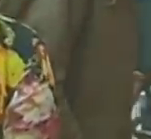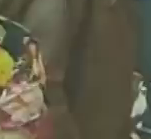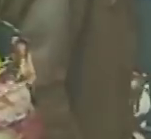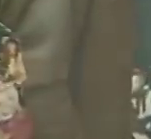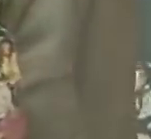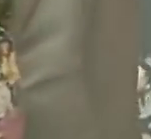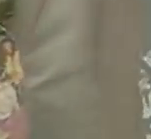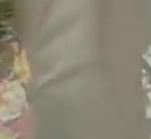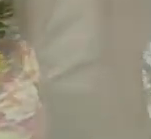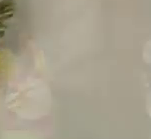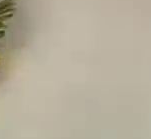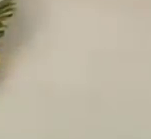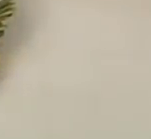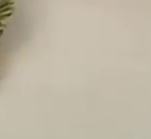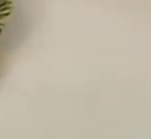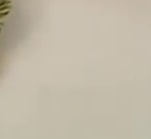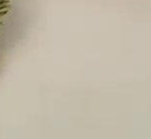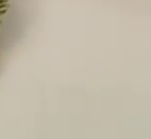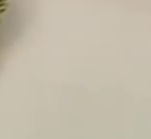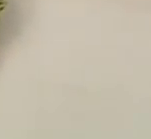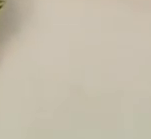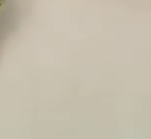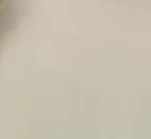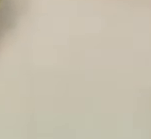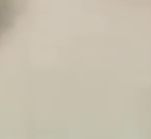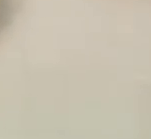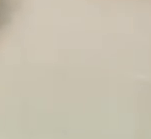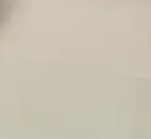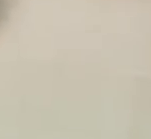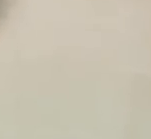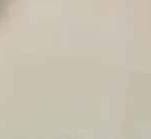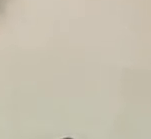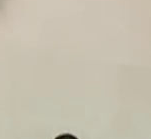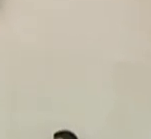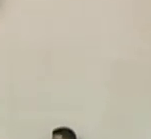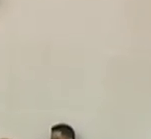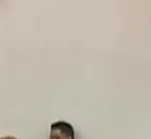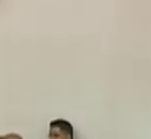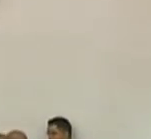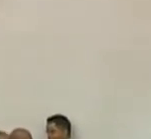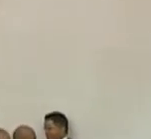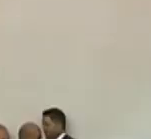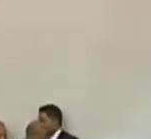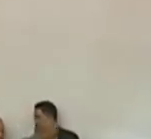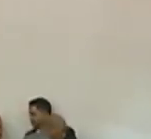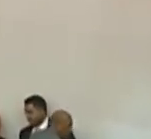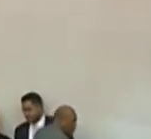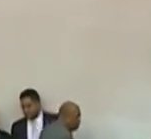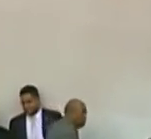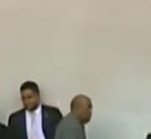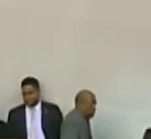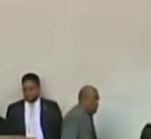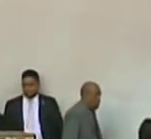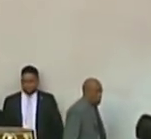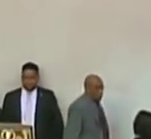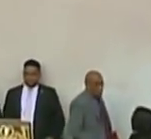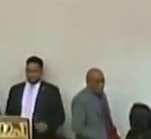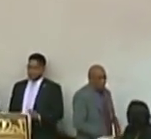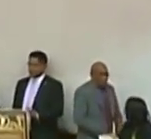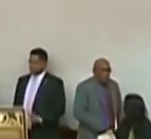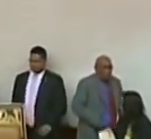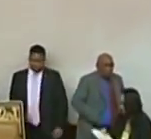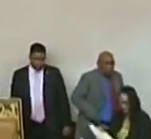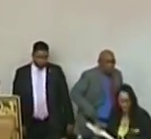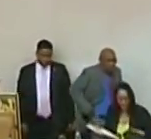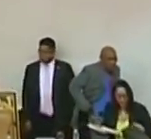Es importante destacar que hace varias semanas se habrían pues aprobado 10 artículos de 25 que corresponden a este instrumento